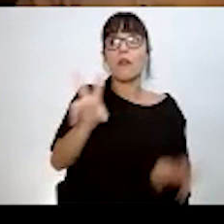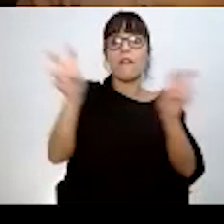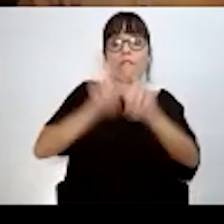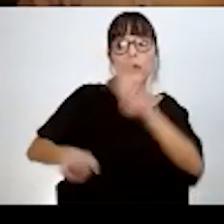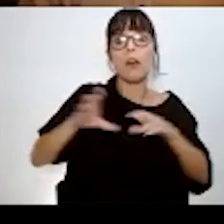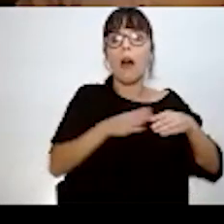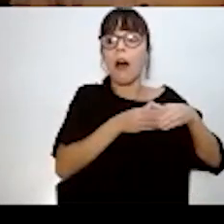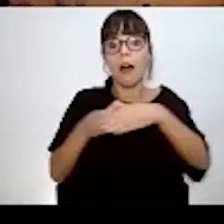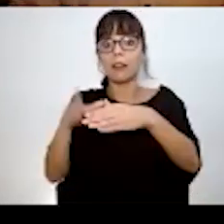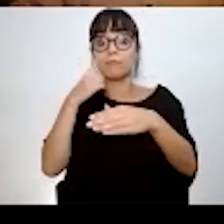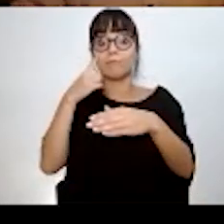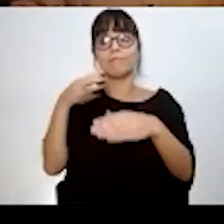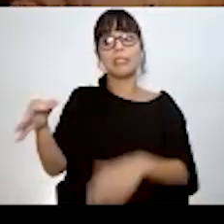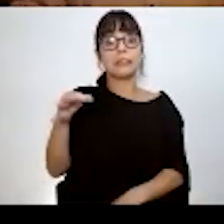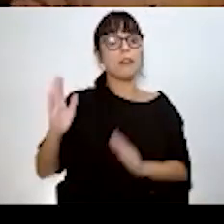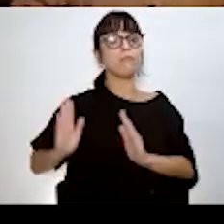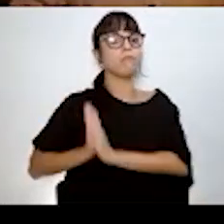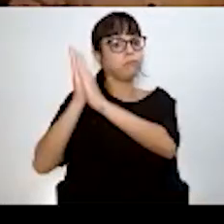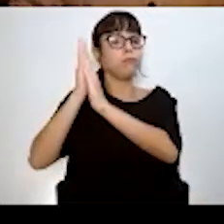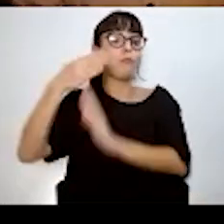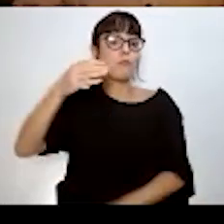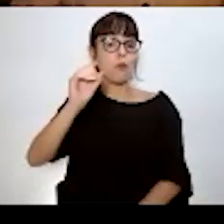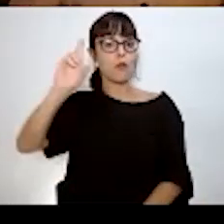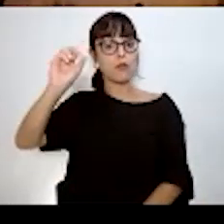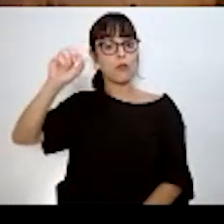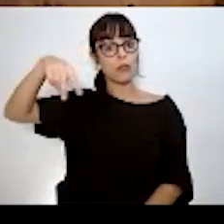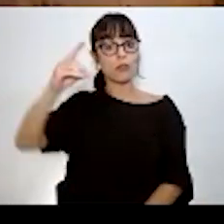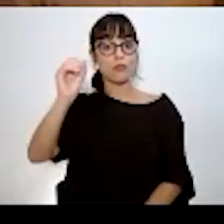iniciar una nueva vida. Como les decía,